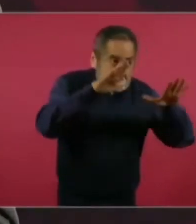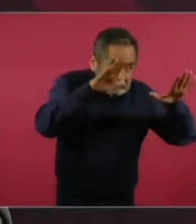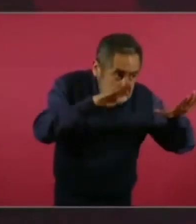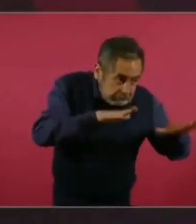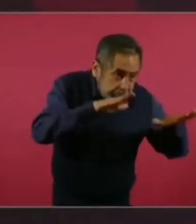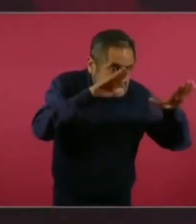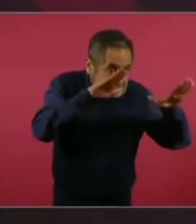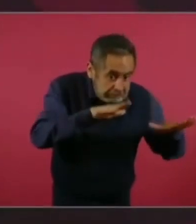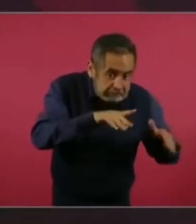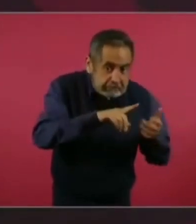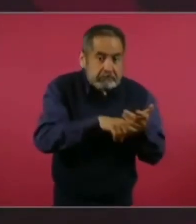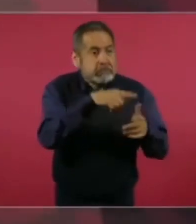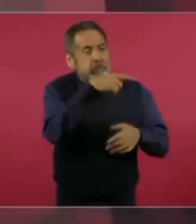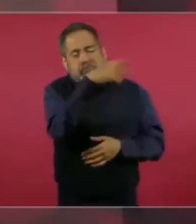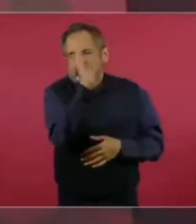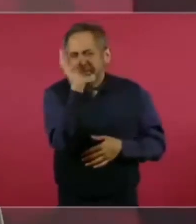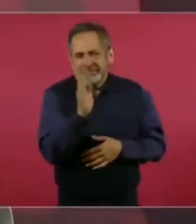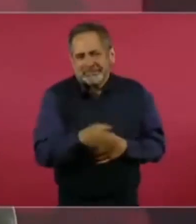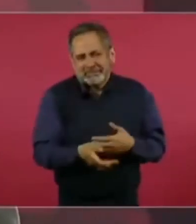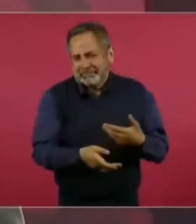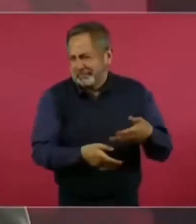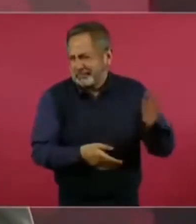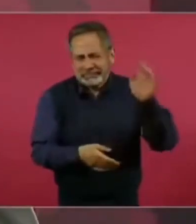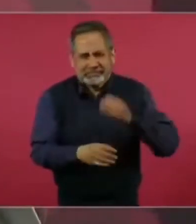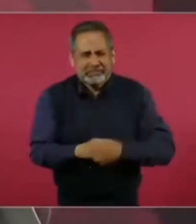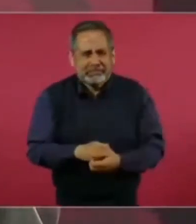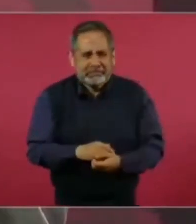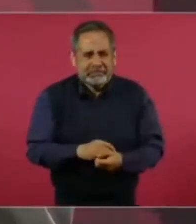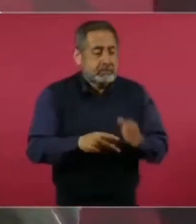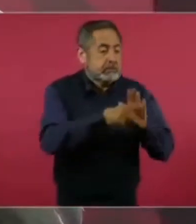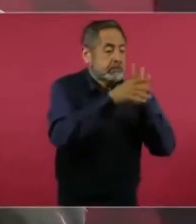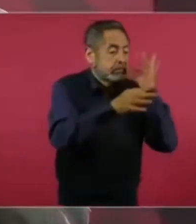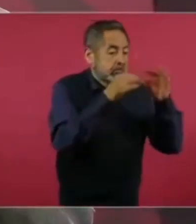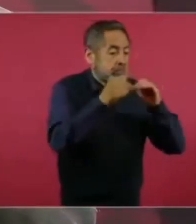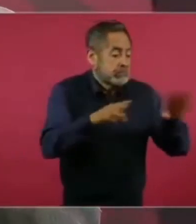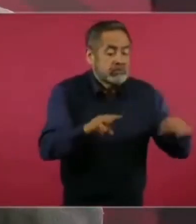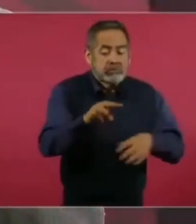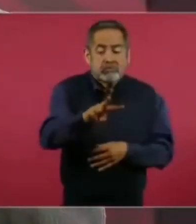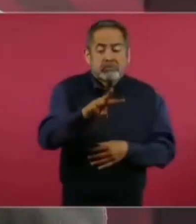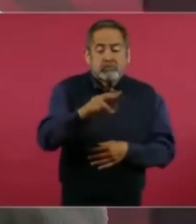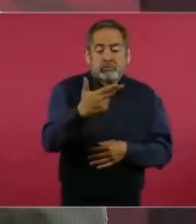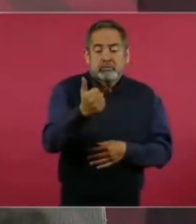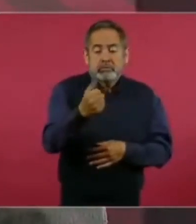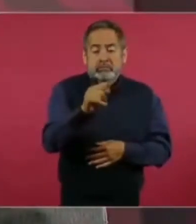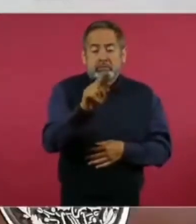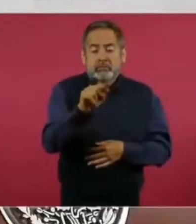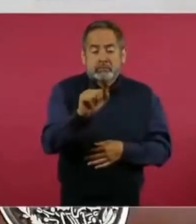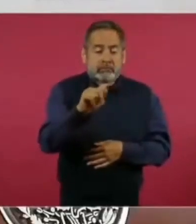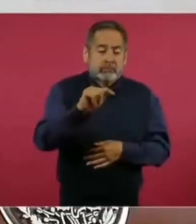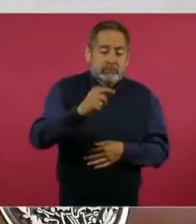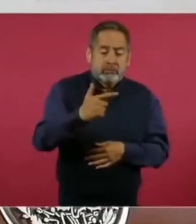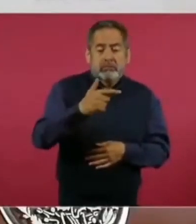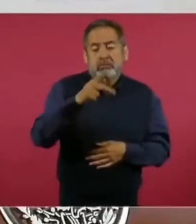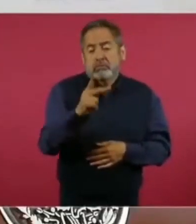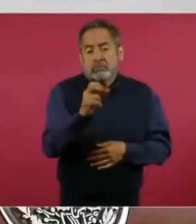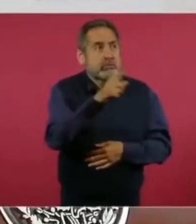oh salió sí un editorial en el Washington post